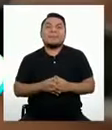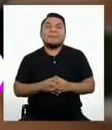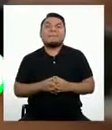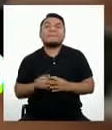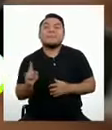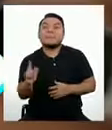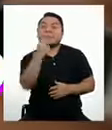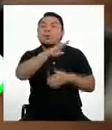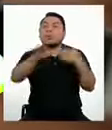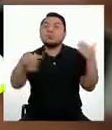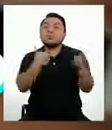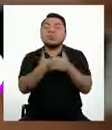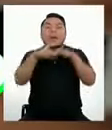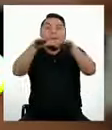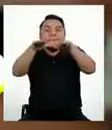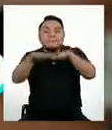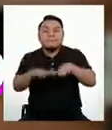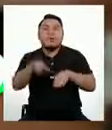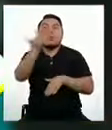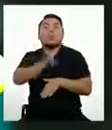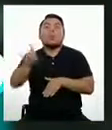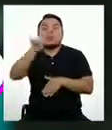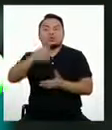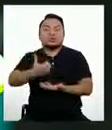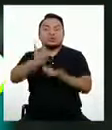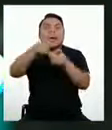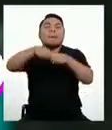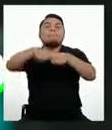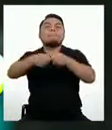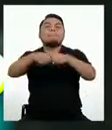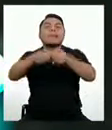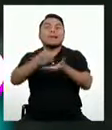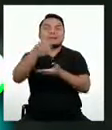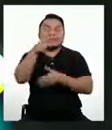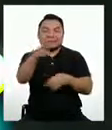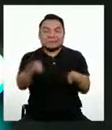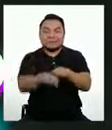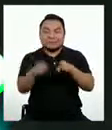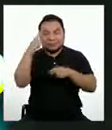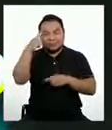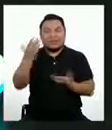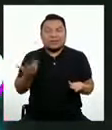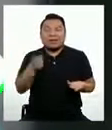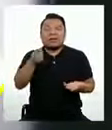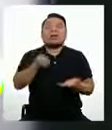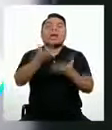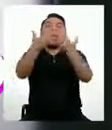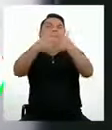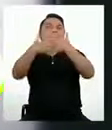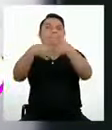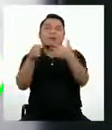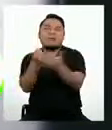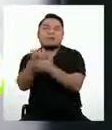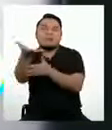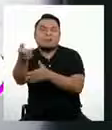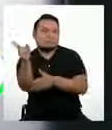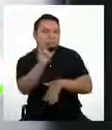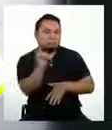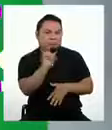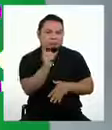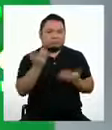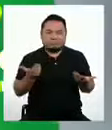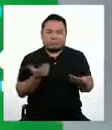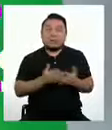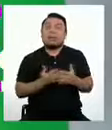todos debemos empezar a reducir nuestro consumo de plástico y eso también involucra dejar de consumir en empresas que usen plástico hasta por